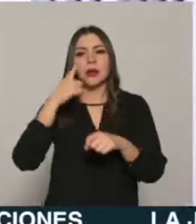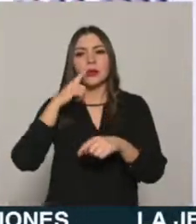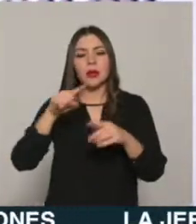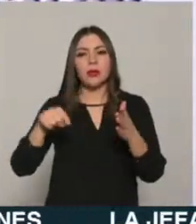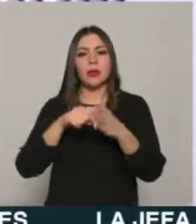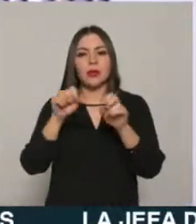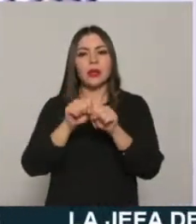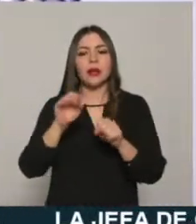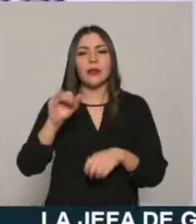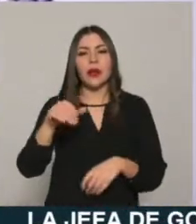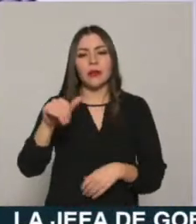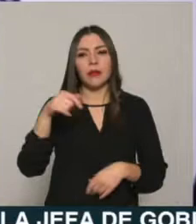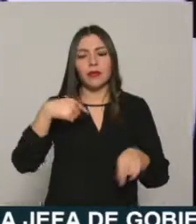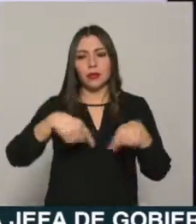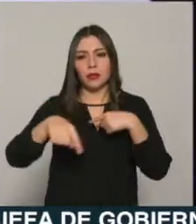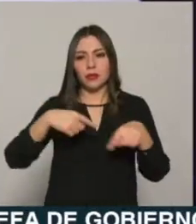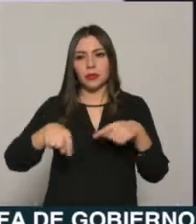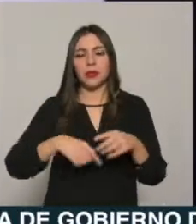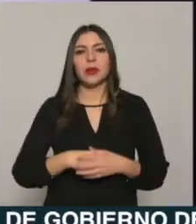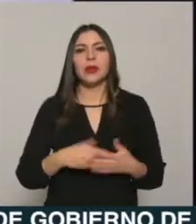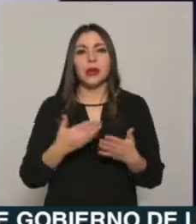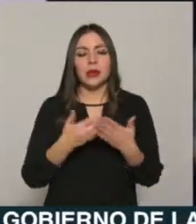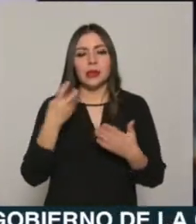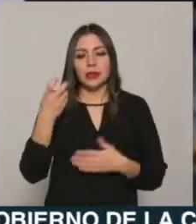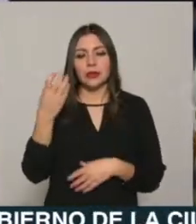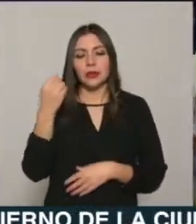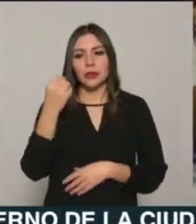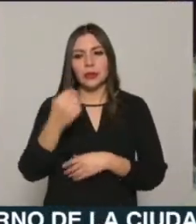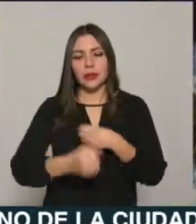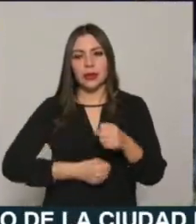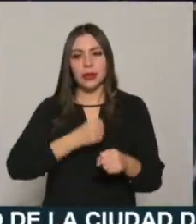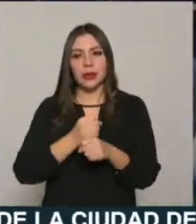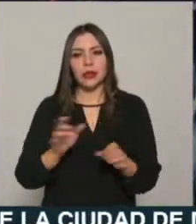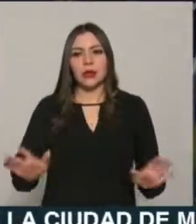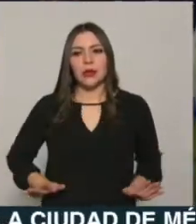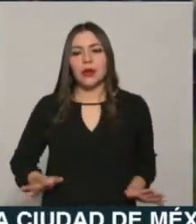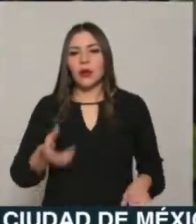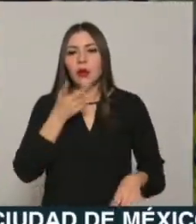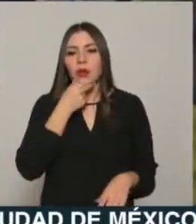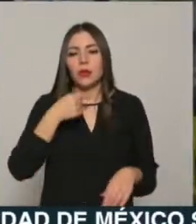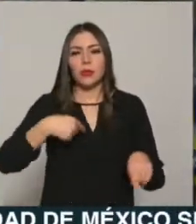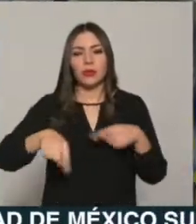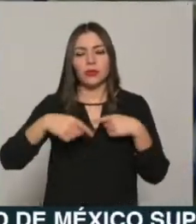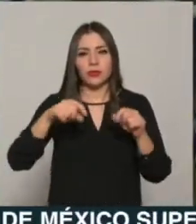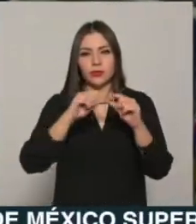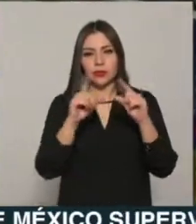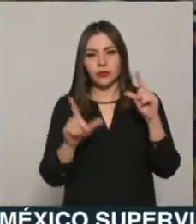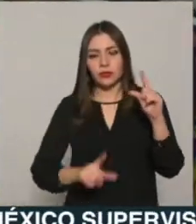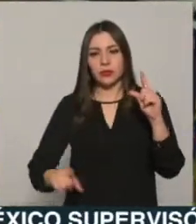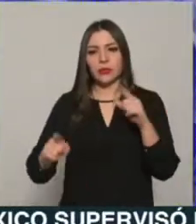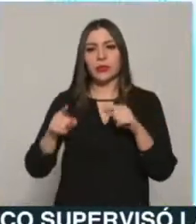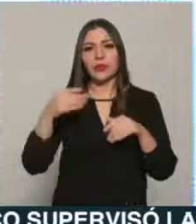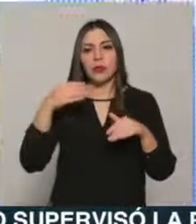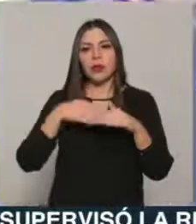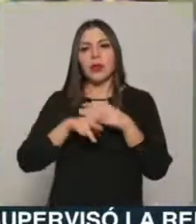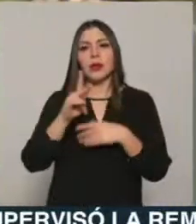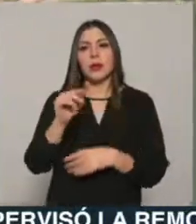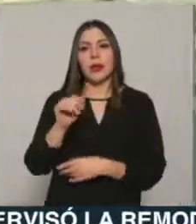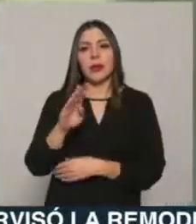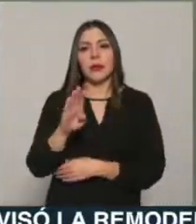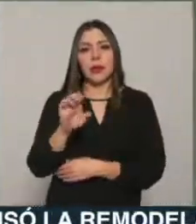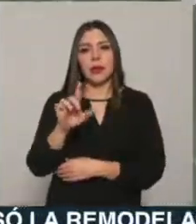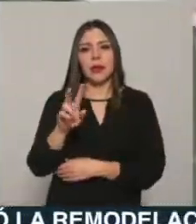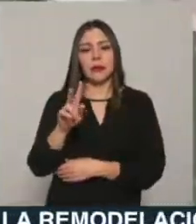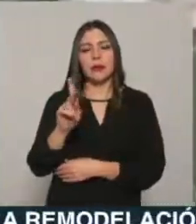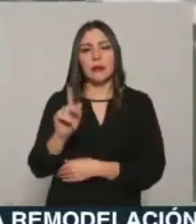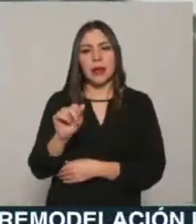Salón de la Fama del Fútbol. Para esta novena edición, en la categoría varonil de futbolistas nacionales, ingresarán Pavel Pardo, quien